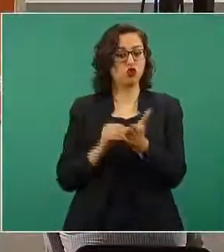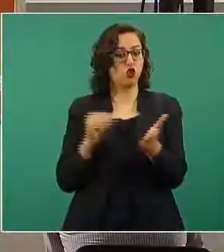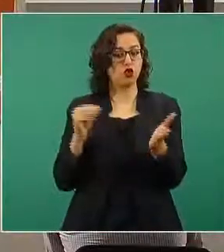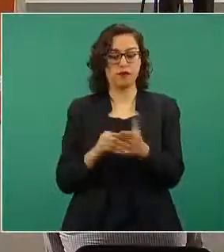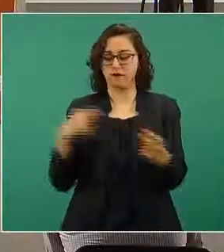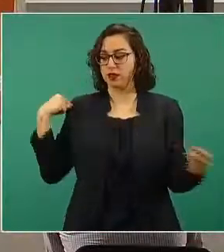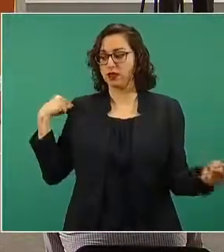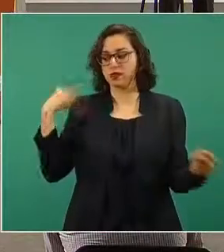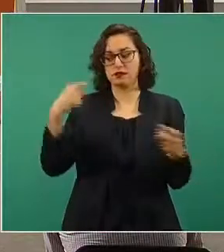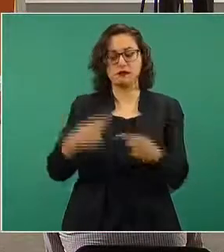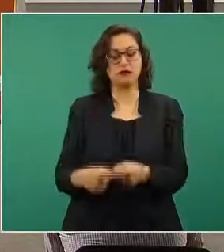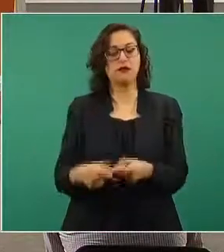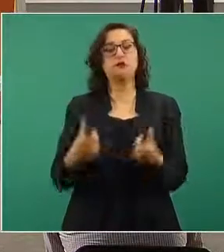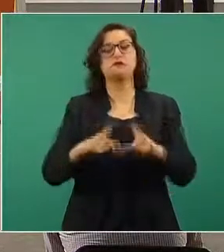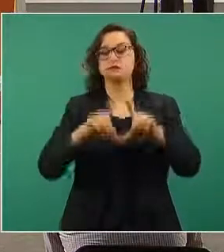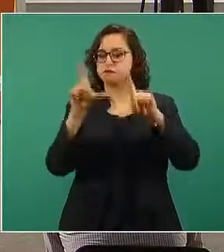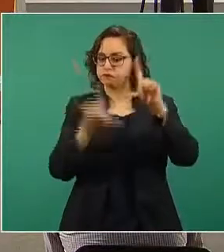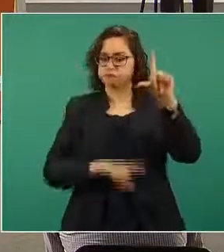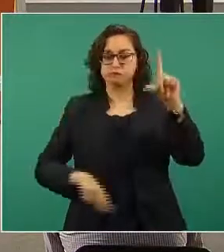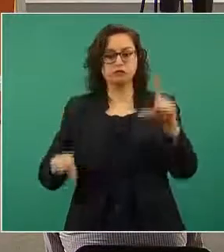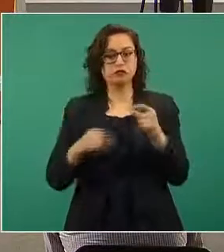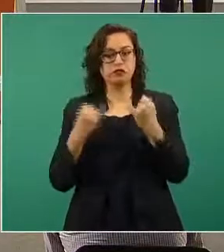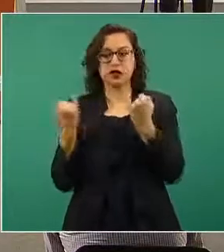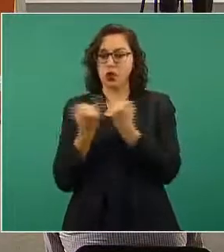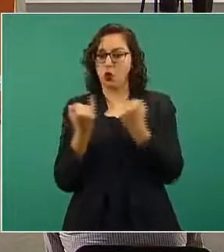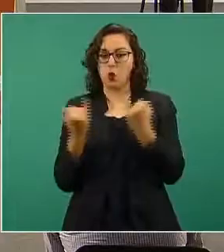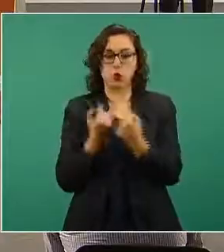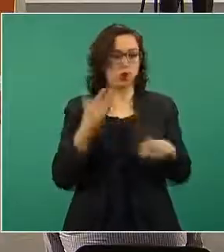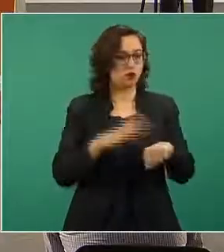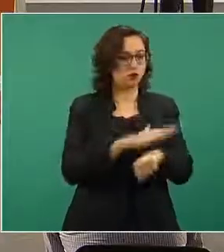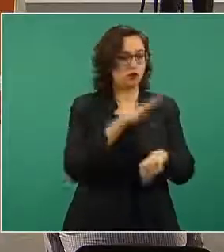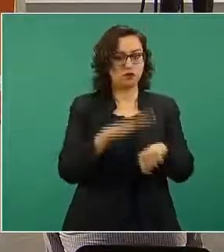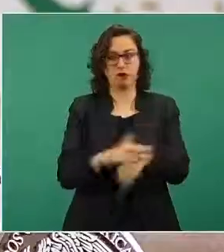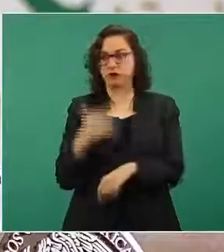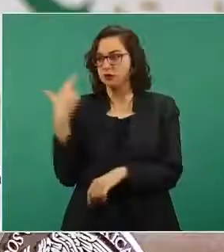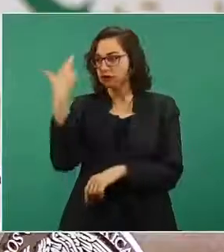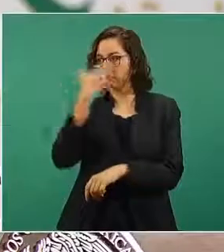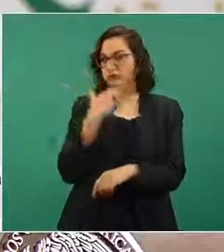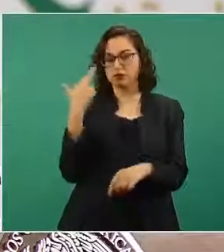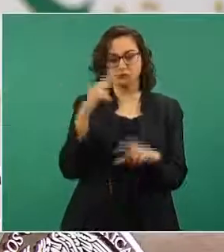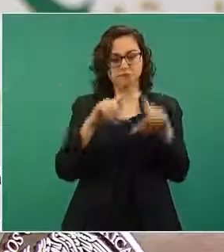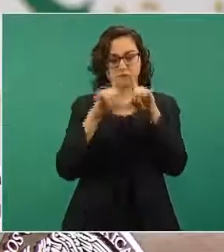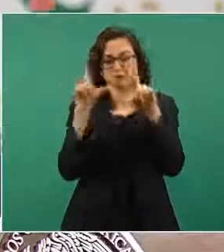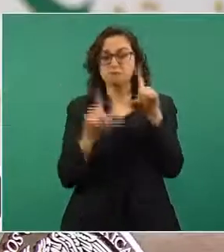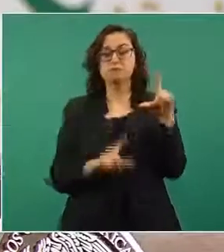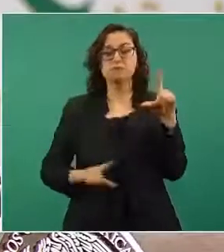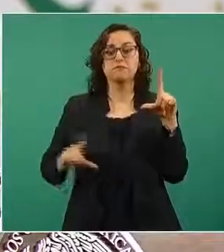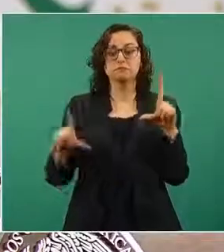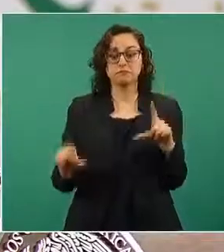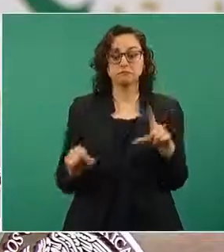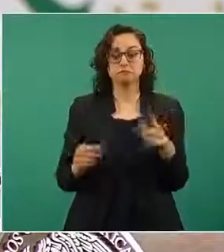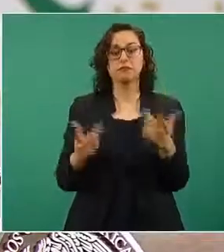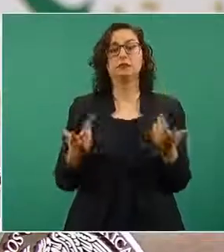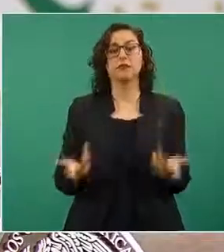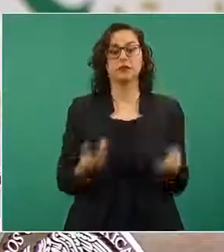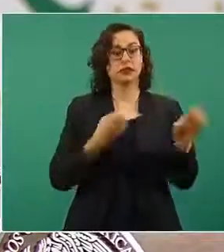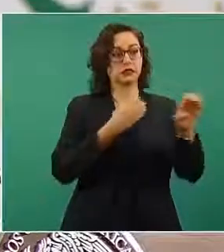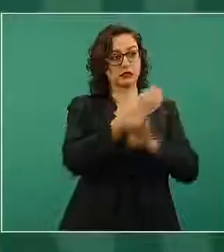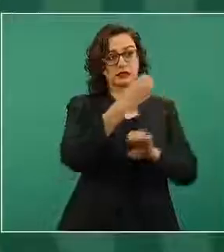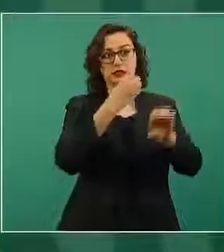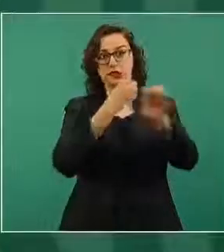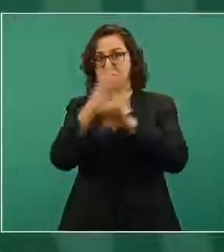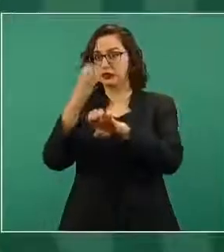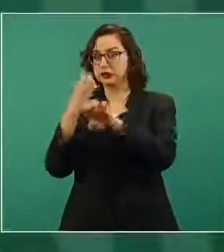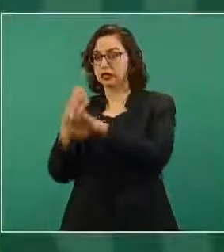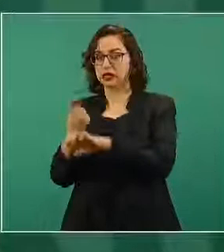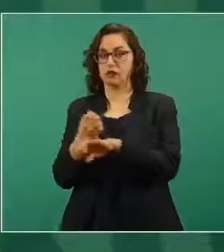mismas características técnicas o los mismos indicadores, las mismas herramientas a todo el país, y que se instrumenta en cada entidad